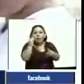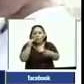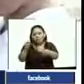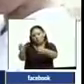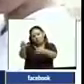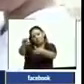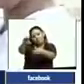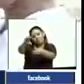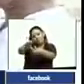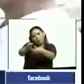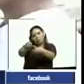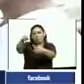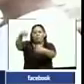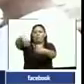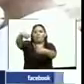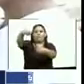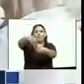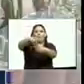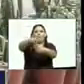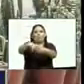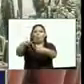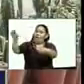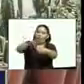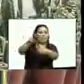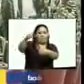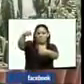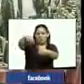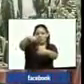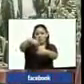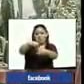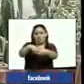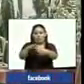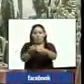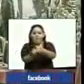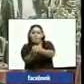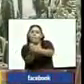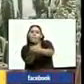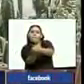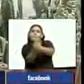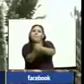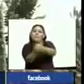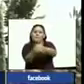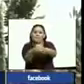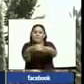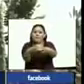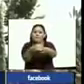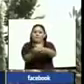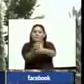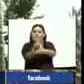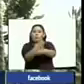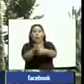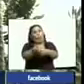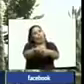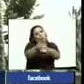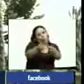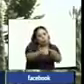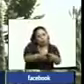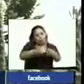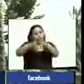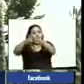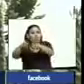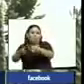como un rocío luego ahí se van reproduciendo más y ya las colocamos en esta